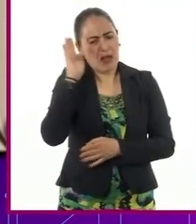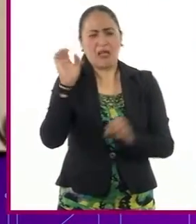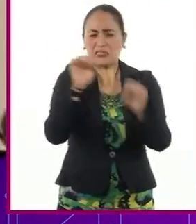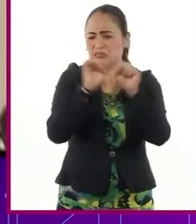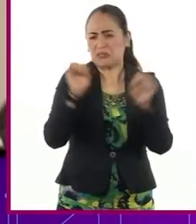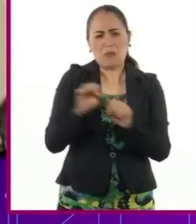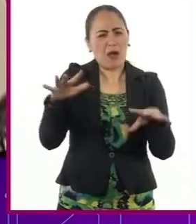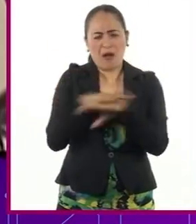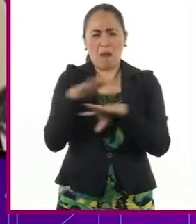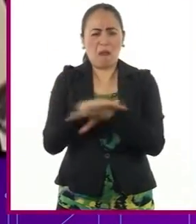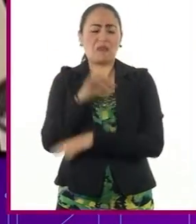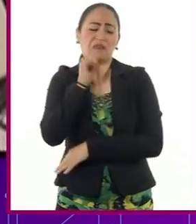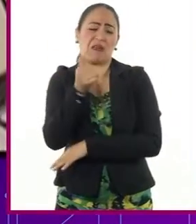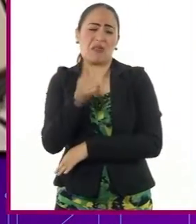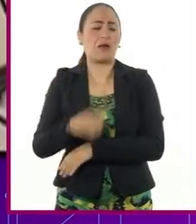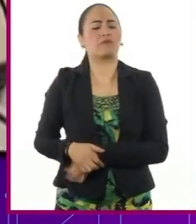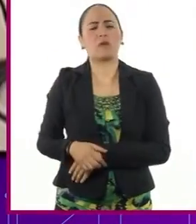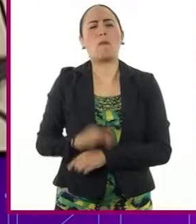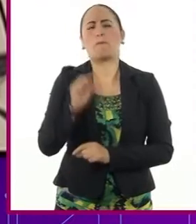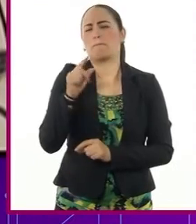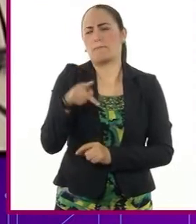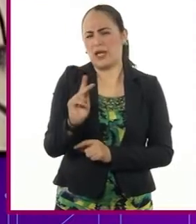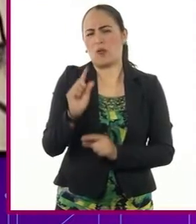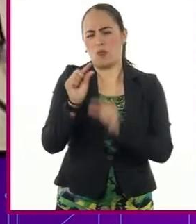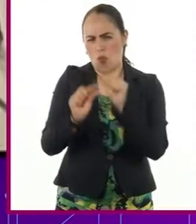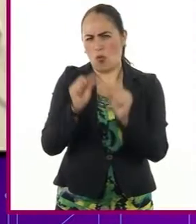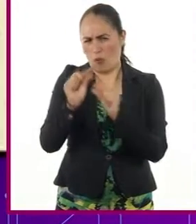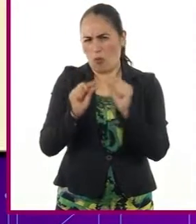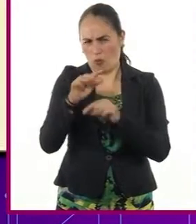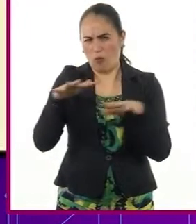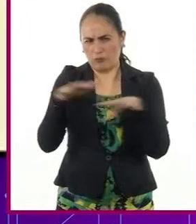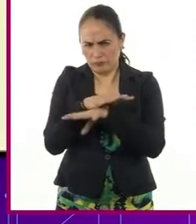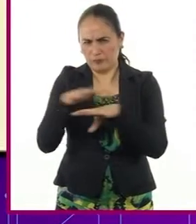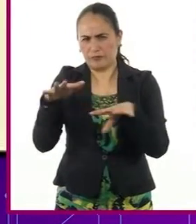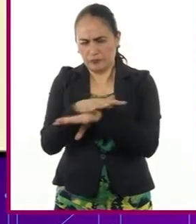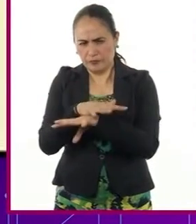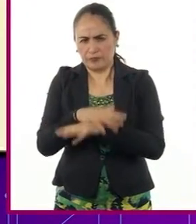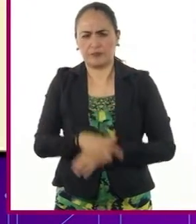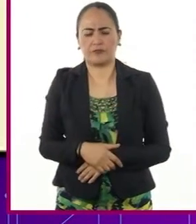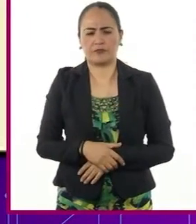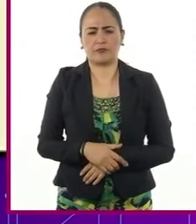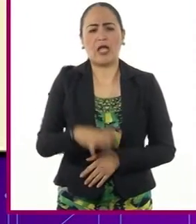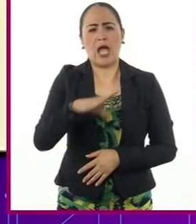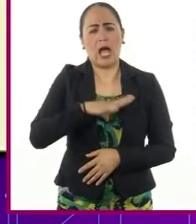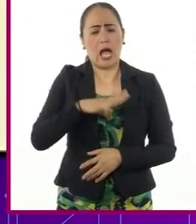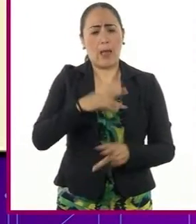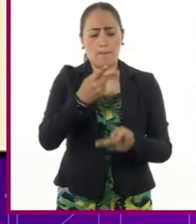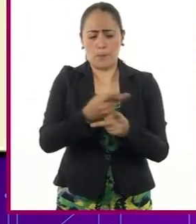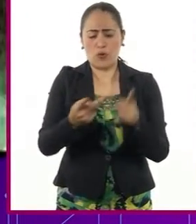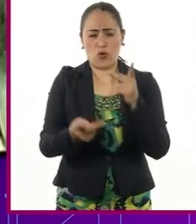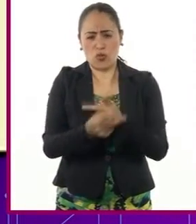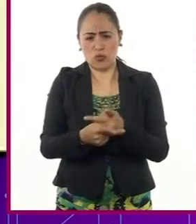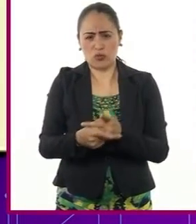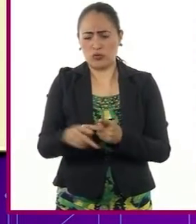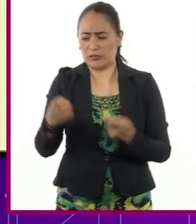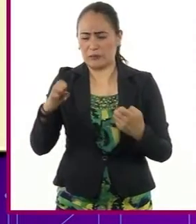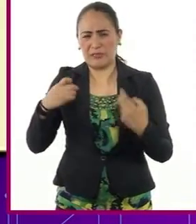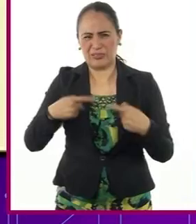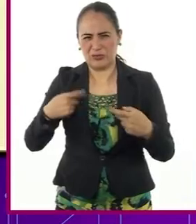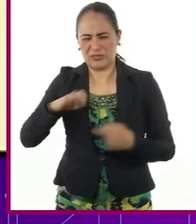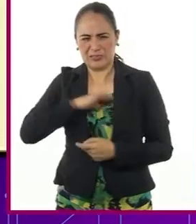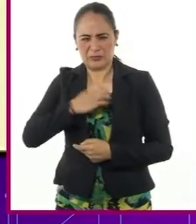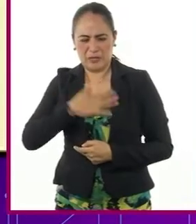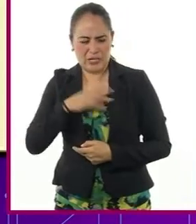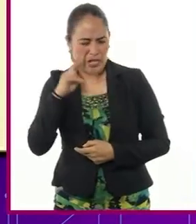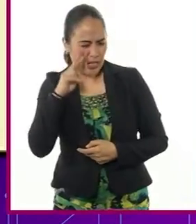cambiando, efectivamente, poco a poco. Había productos que no les interesaban mucho a los españoles,